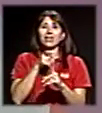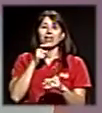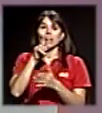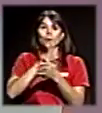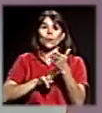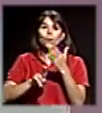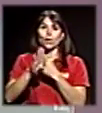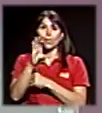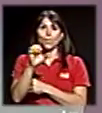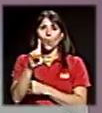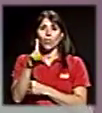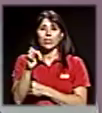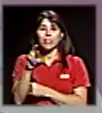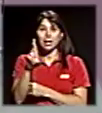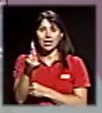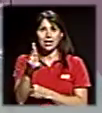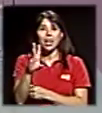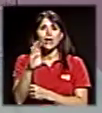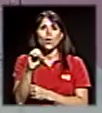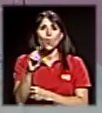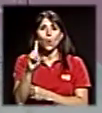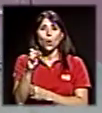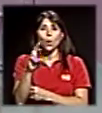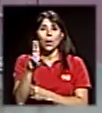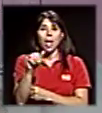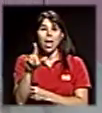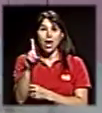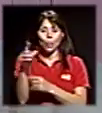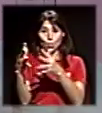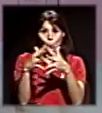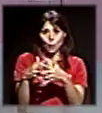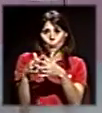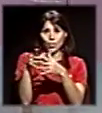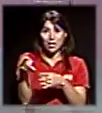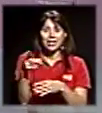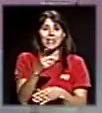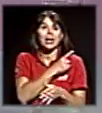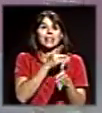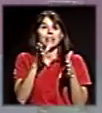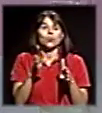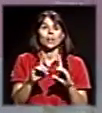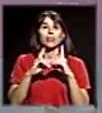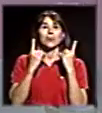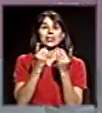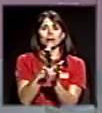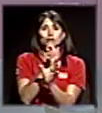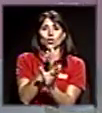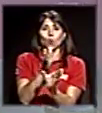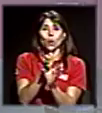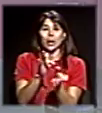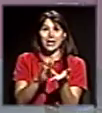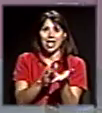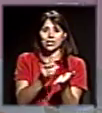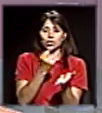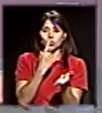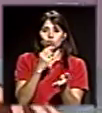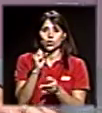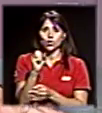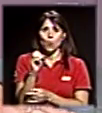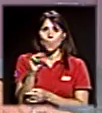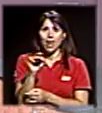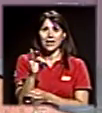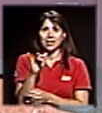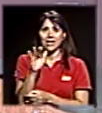Colorado Ella es la directora de el departamento de psicología somática y medicina somática y